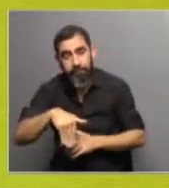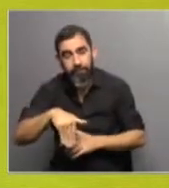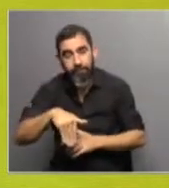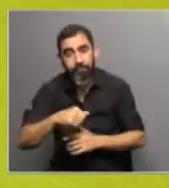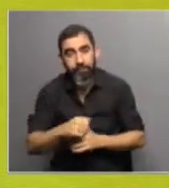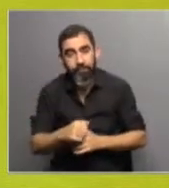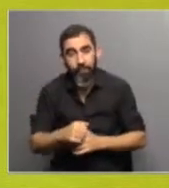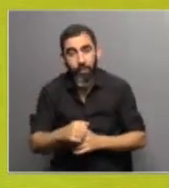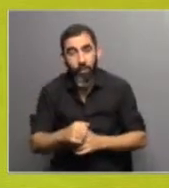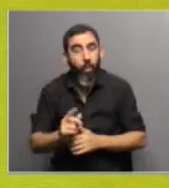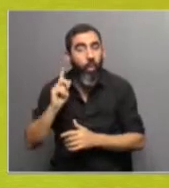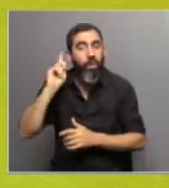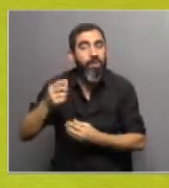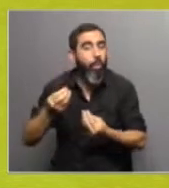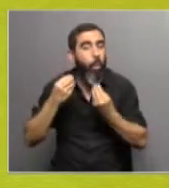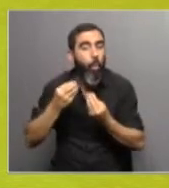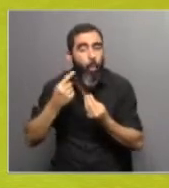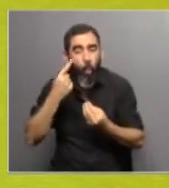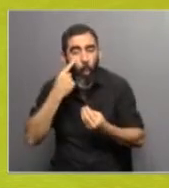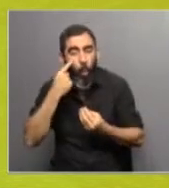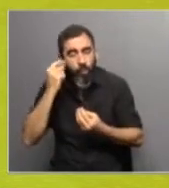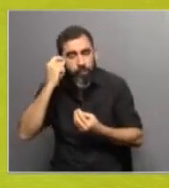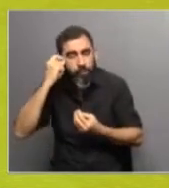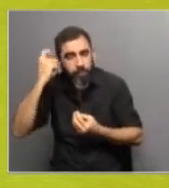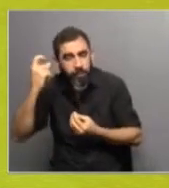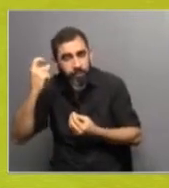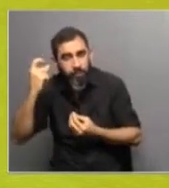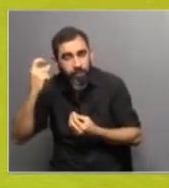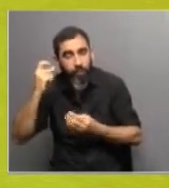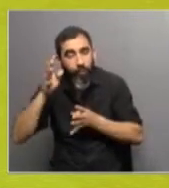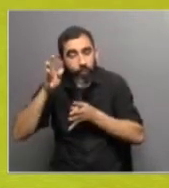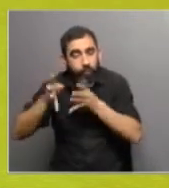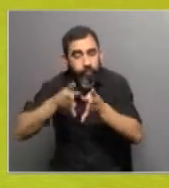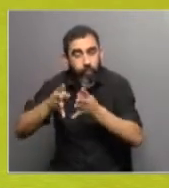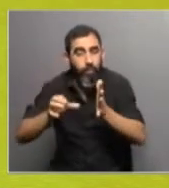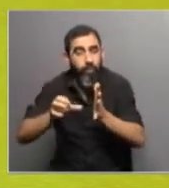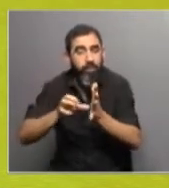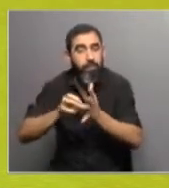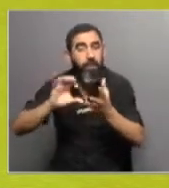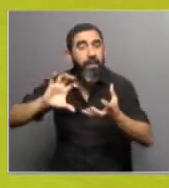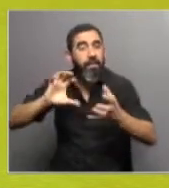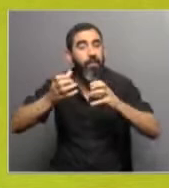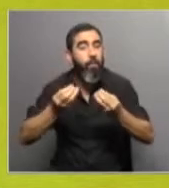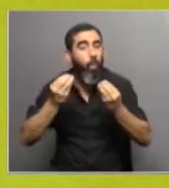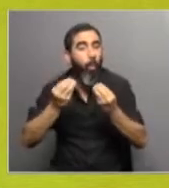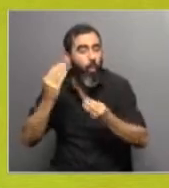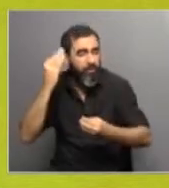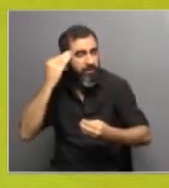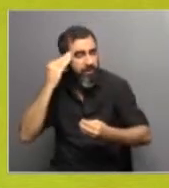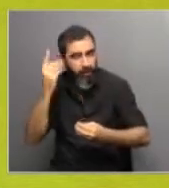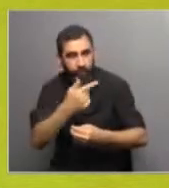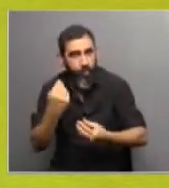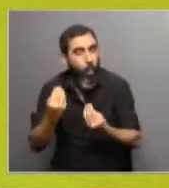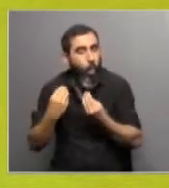o para determinar cuál es el estado de conocimiento del funcionamiento del sistema climático. Es decir, qué tanto sabemos de